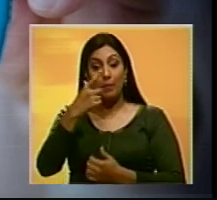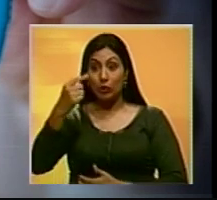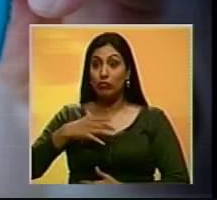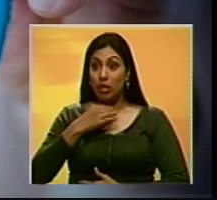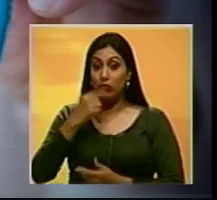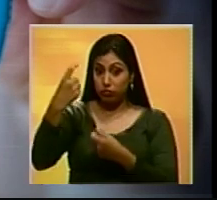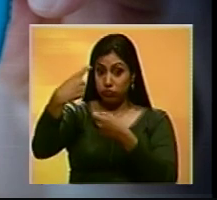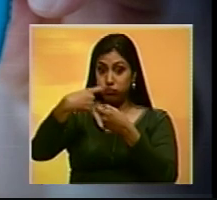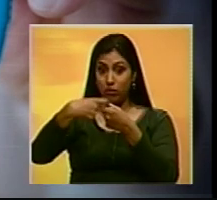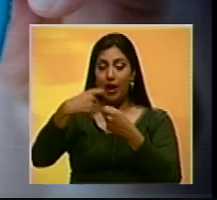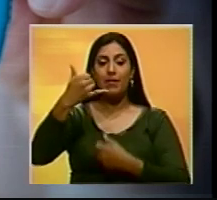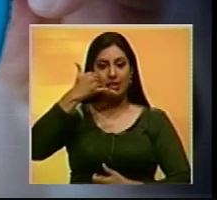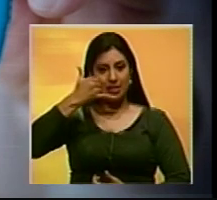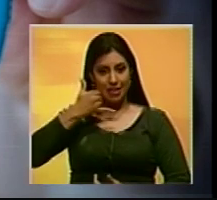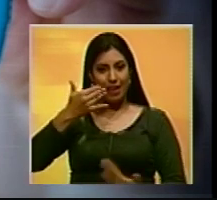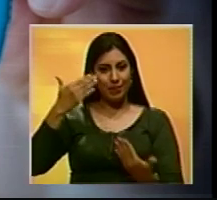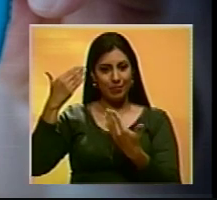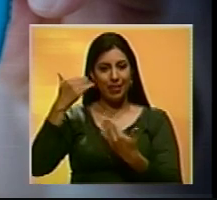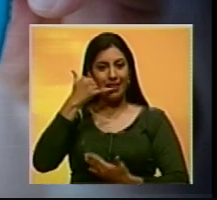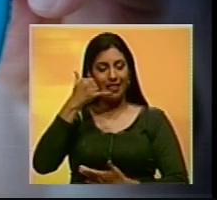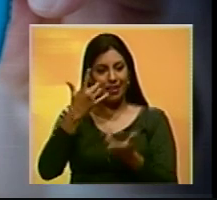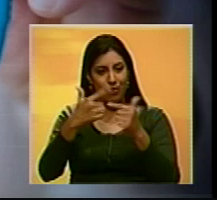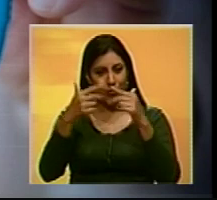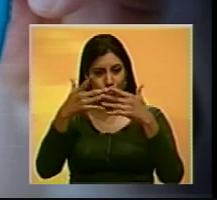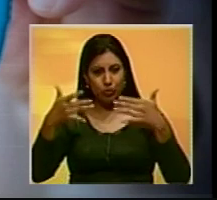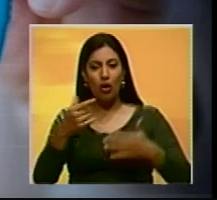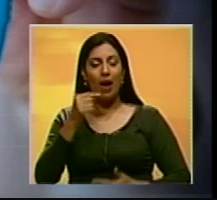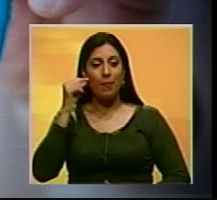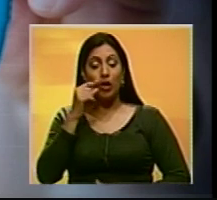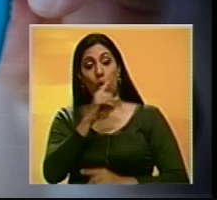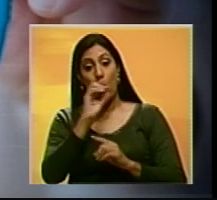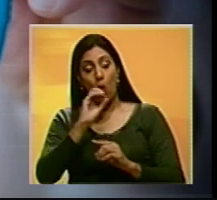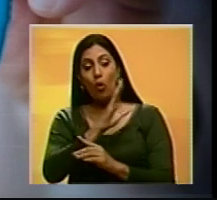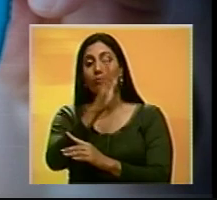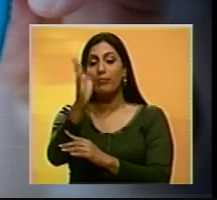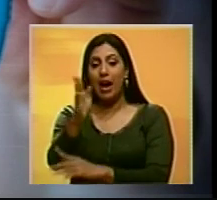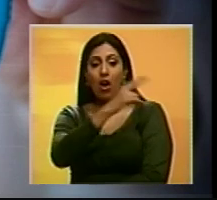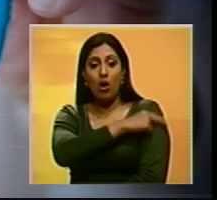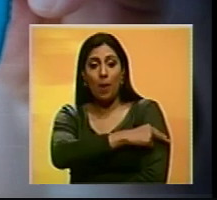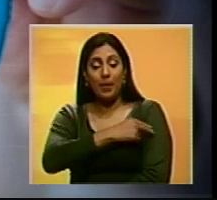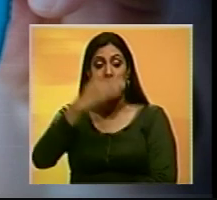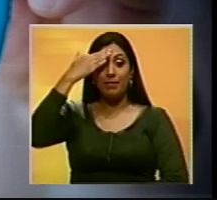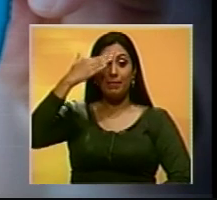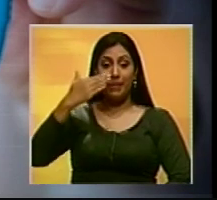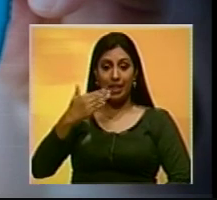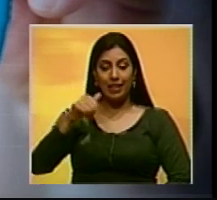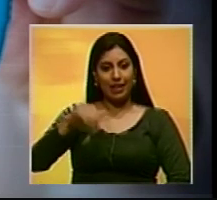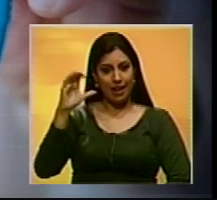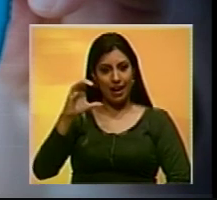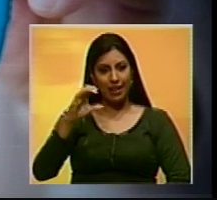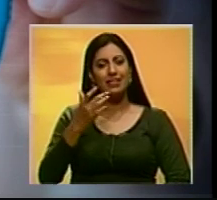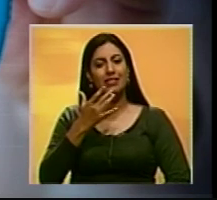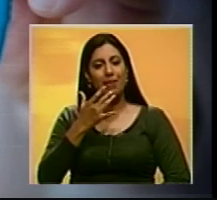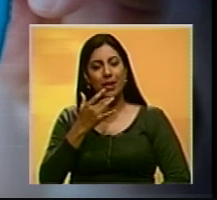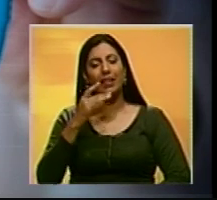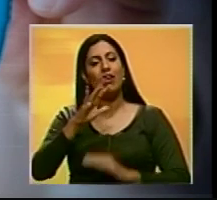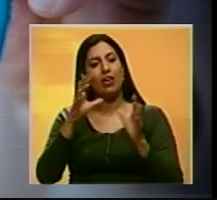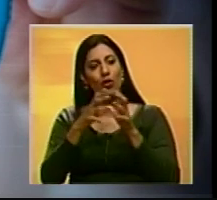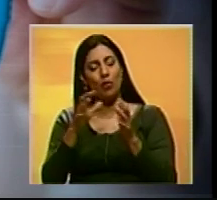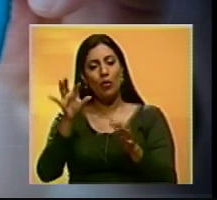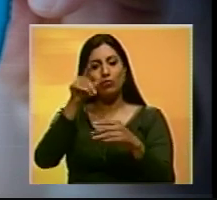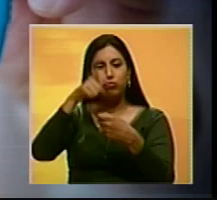interesados pueden llamar a los teléfonos que ven en pantalla o al acudir al Hospital Militar Carlos Arbelo aquí en Caracas, Departamento